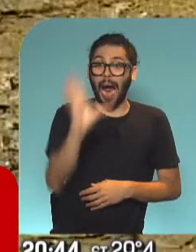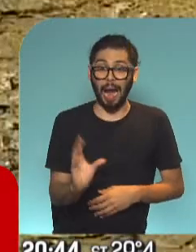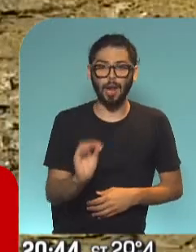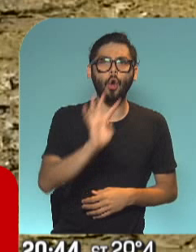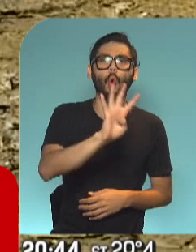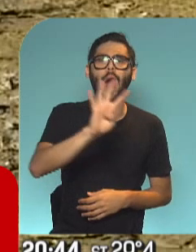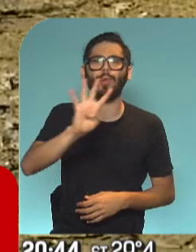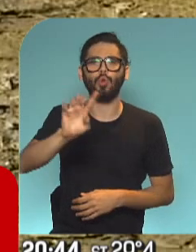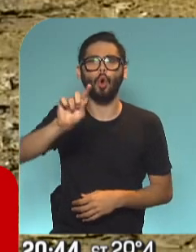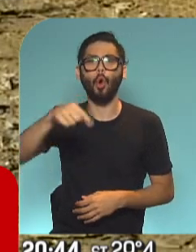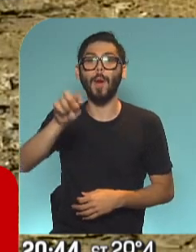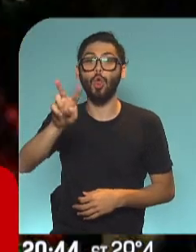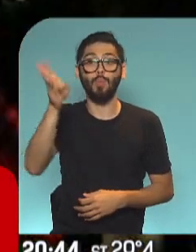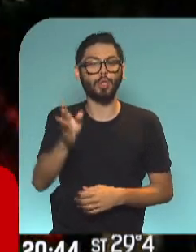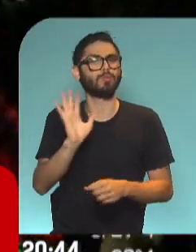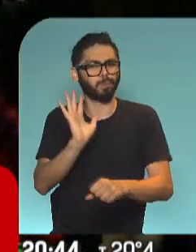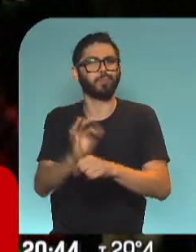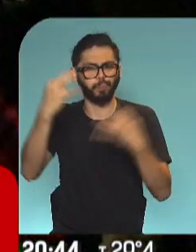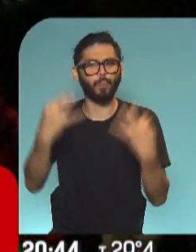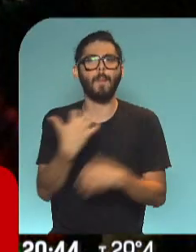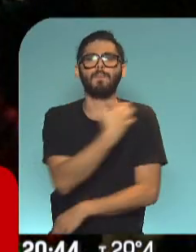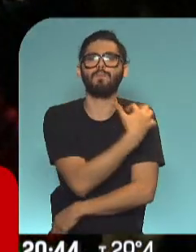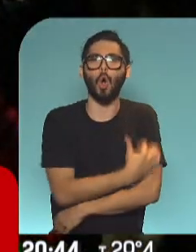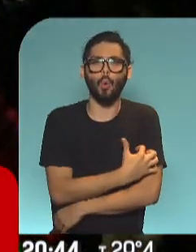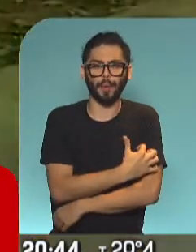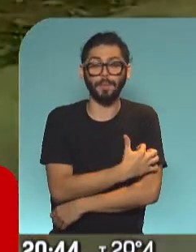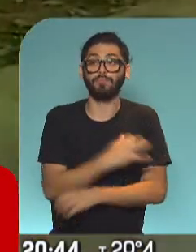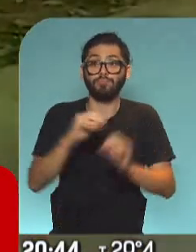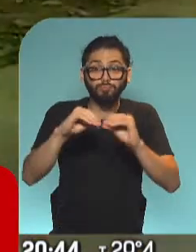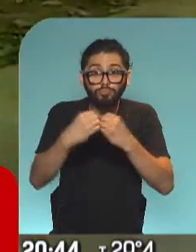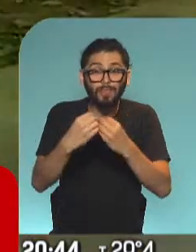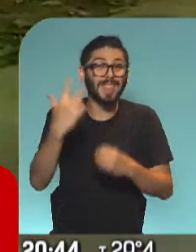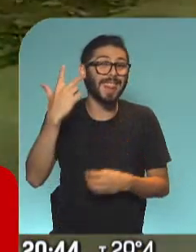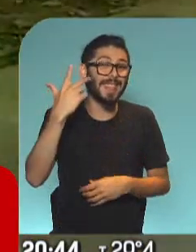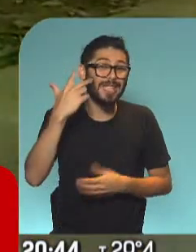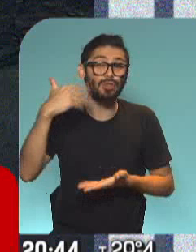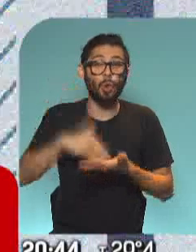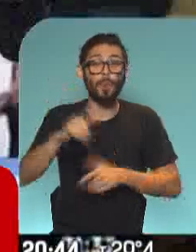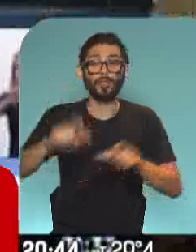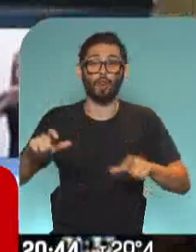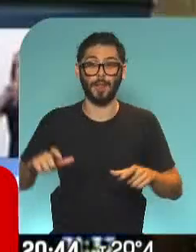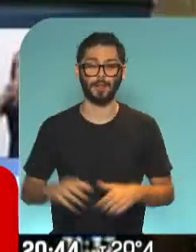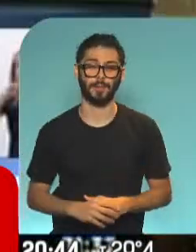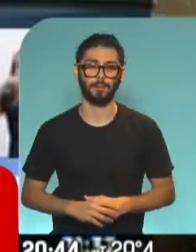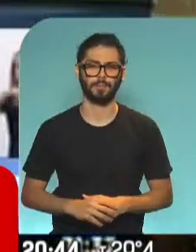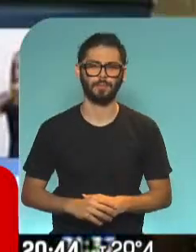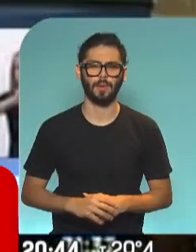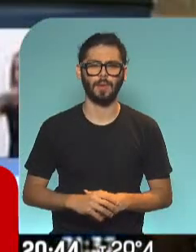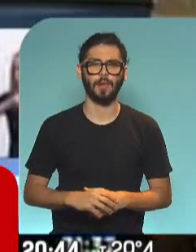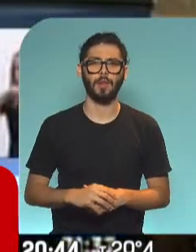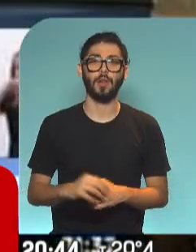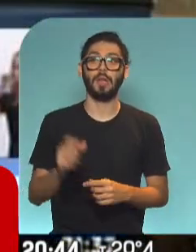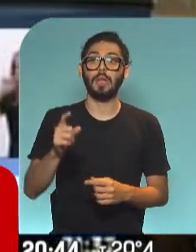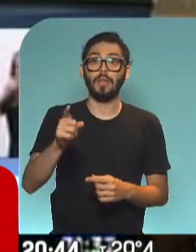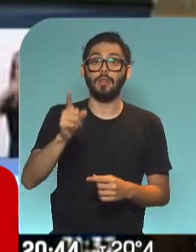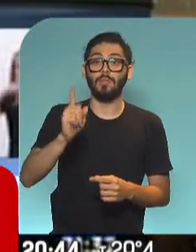en Argentina es pobre, lo que equivale a 18 millones de personas. Una fuente de ingresos adicional